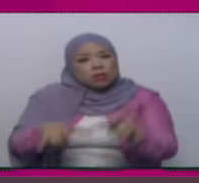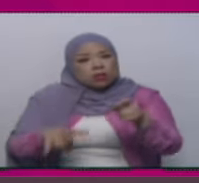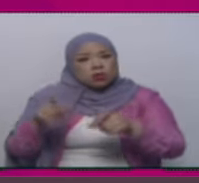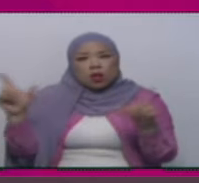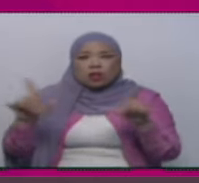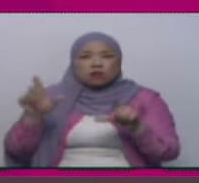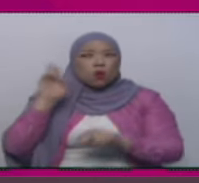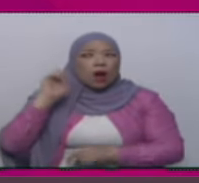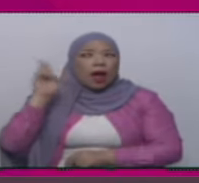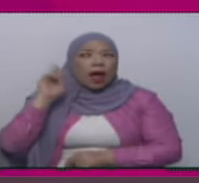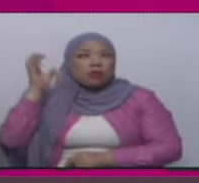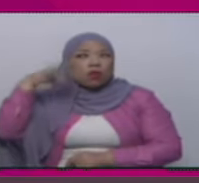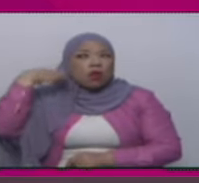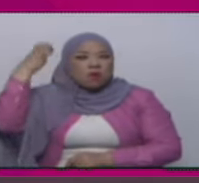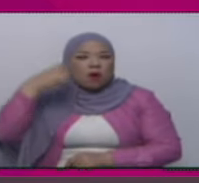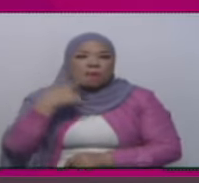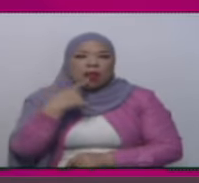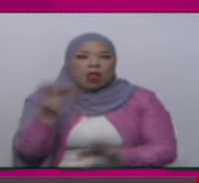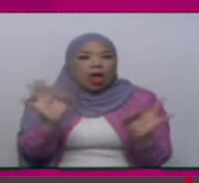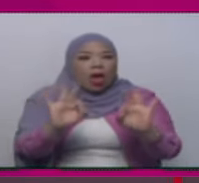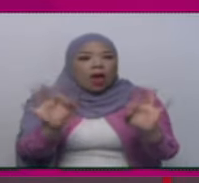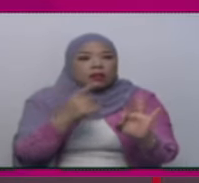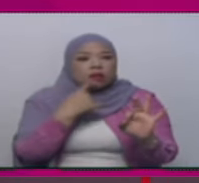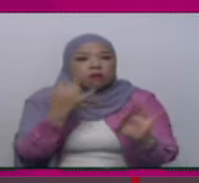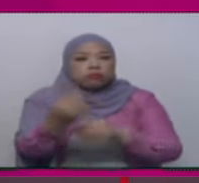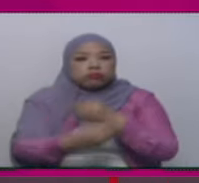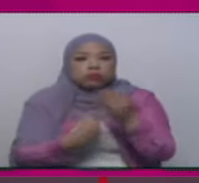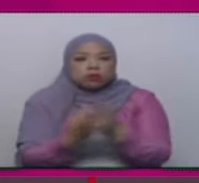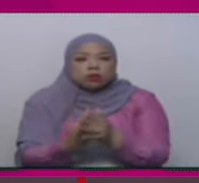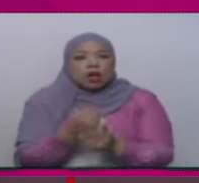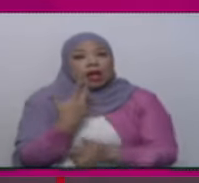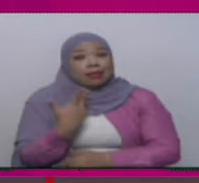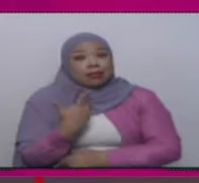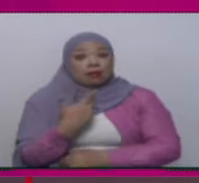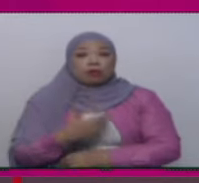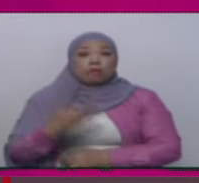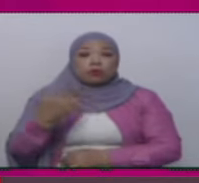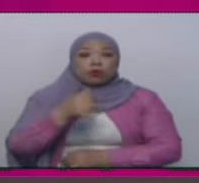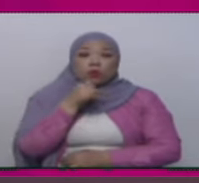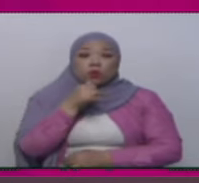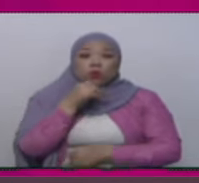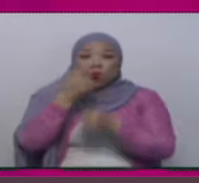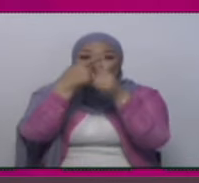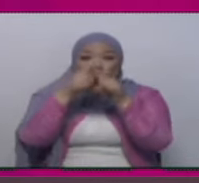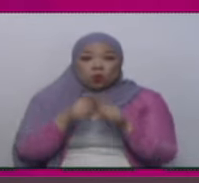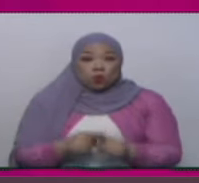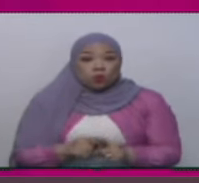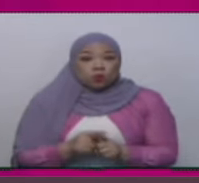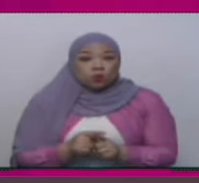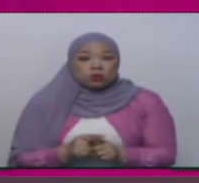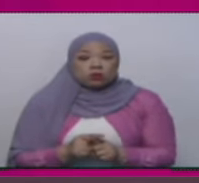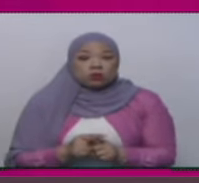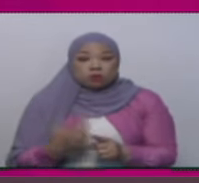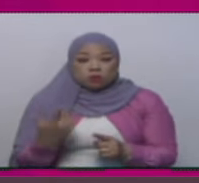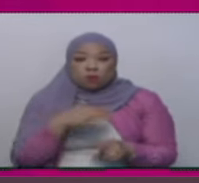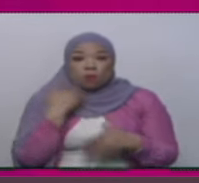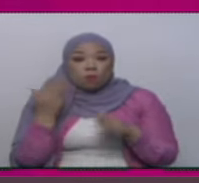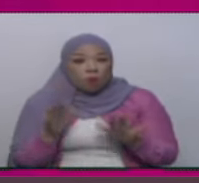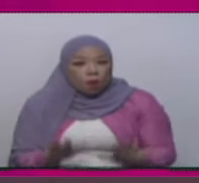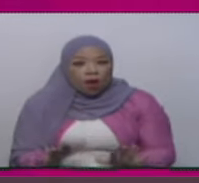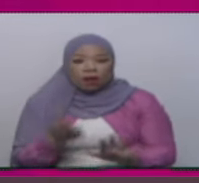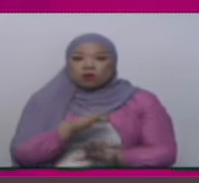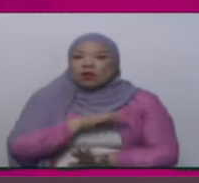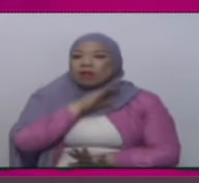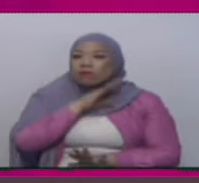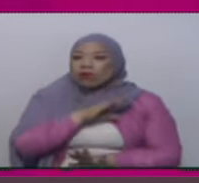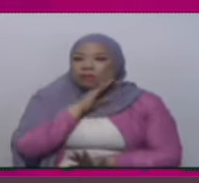occidentales. Hay tres cosas que se me ocurre resaltar, presidente, en esto. Una es los datos en cifras de lo que ha sido daños, muertes,